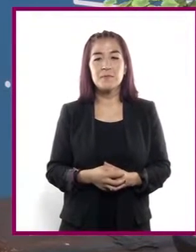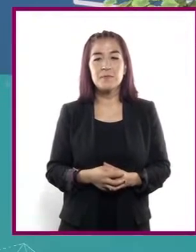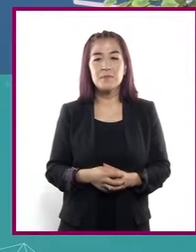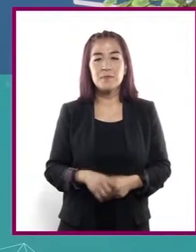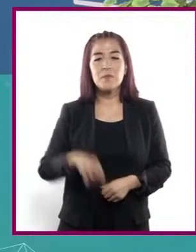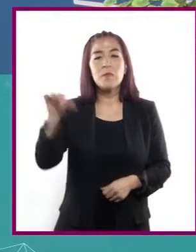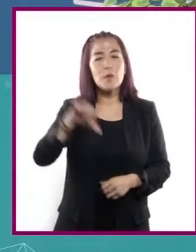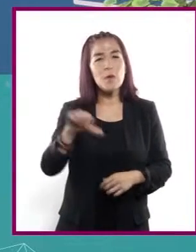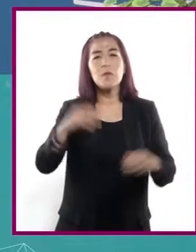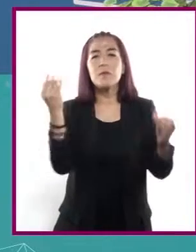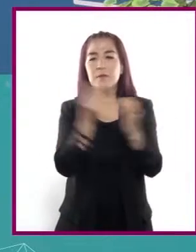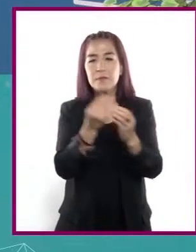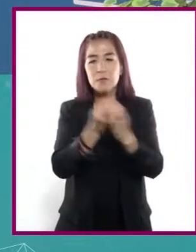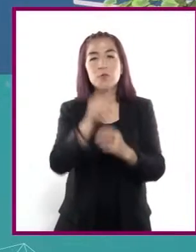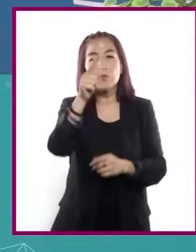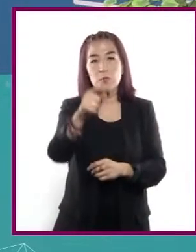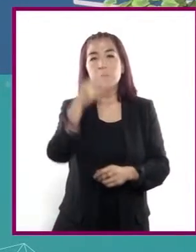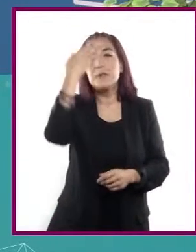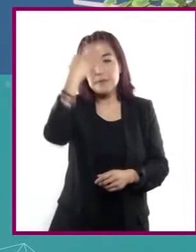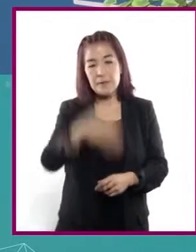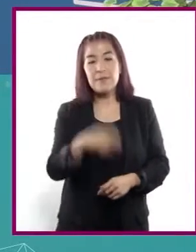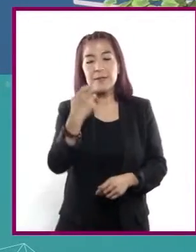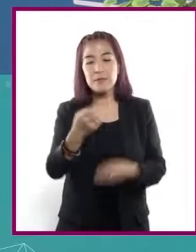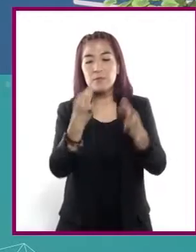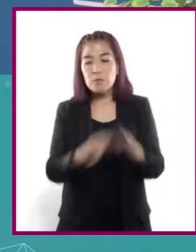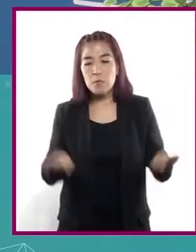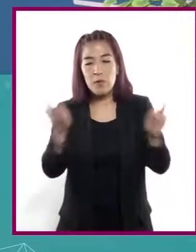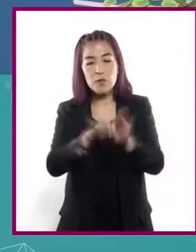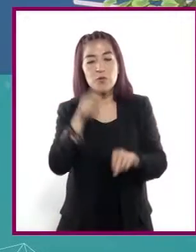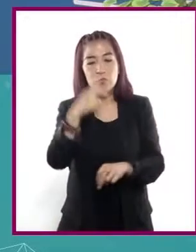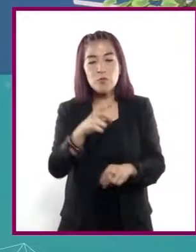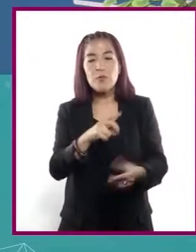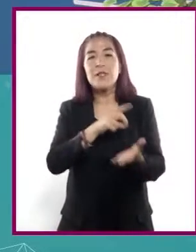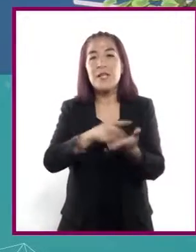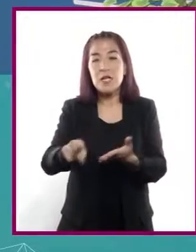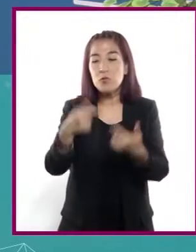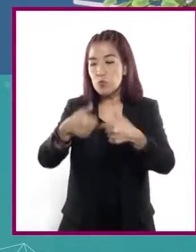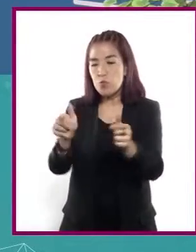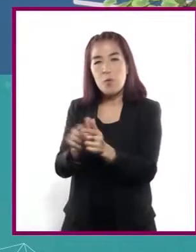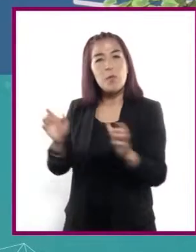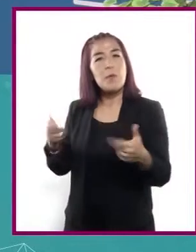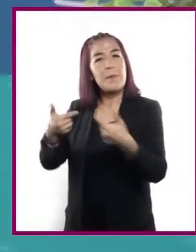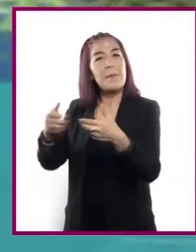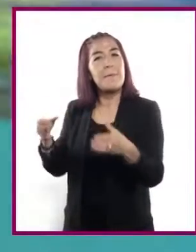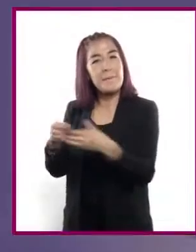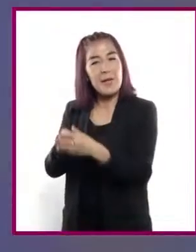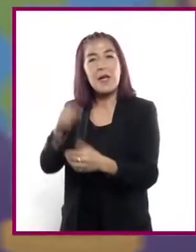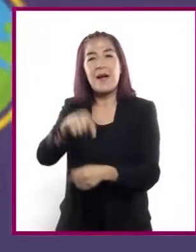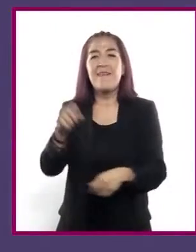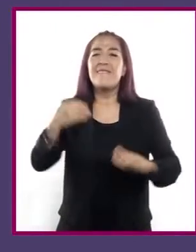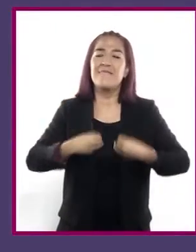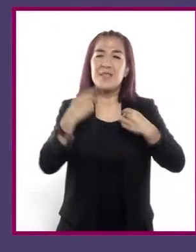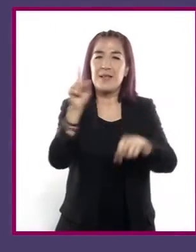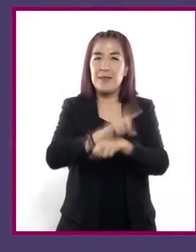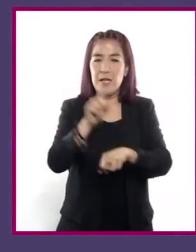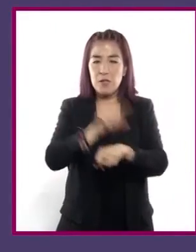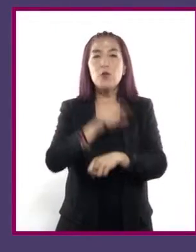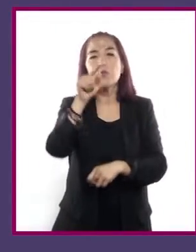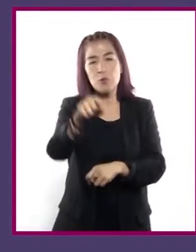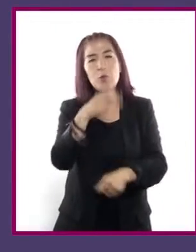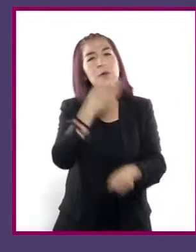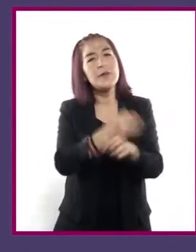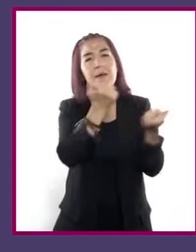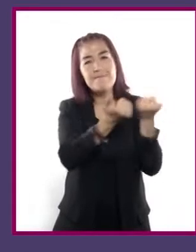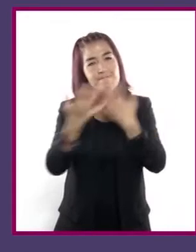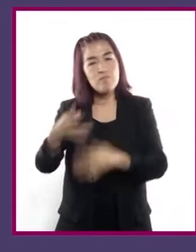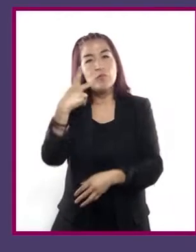sesión, reconocerán la importancia de ejercer los derechos de las minorías en la vida cotidiana. Les invito a que